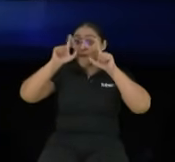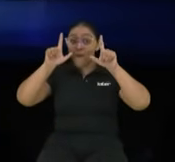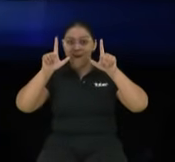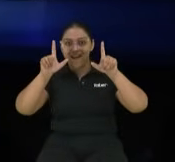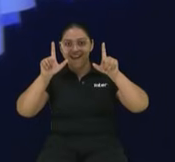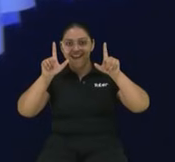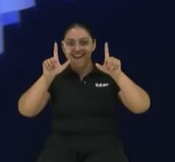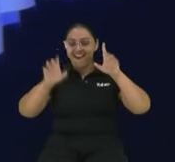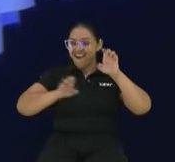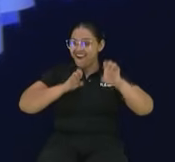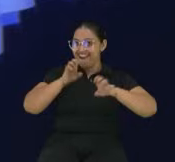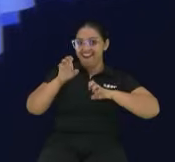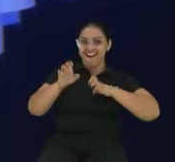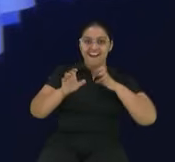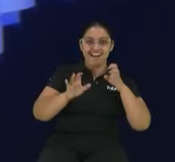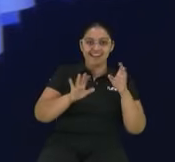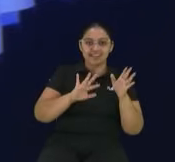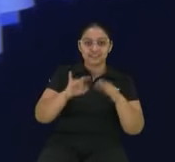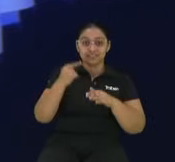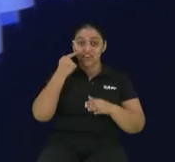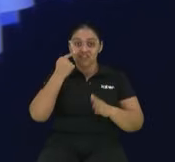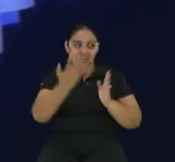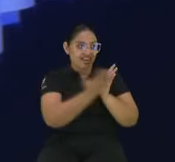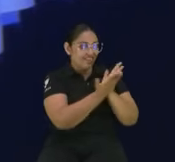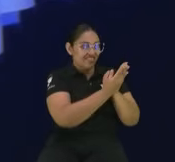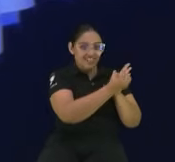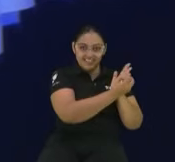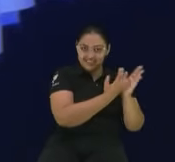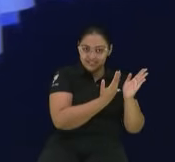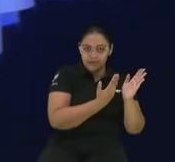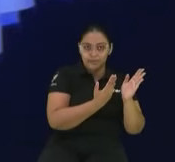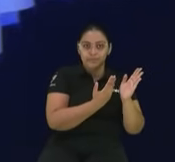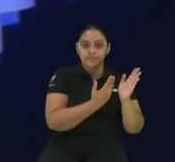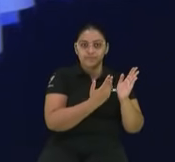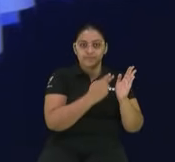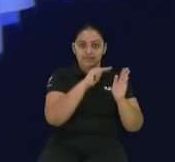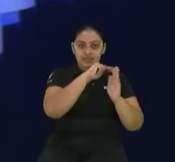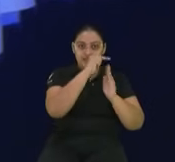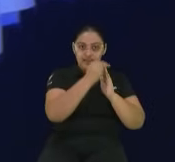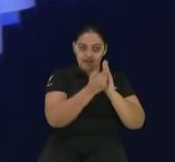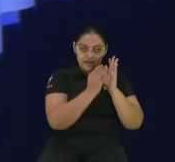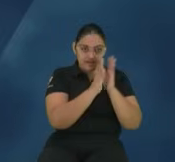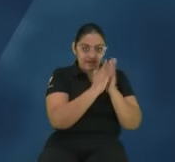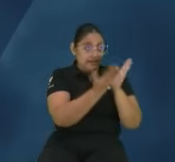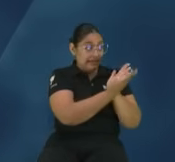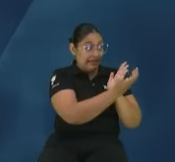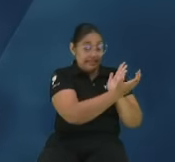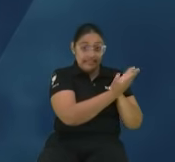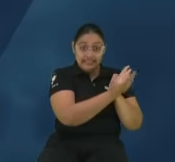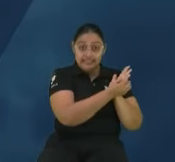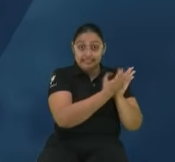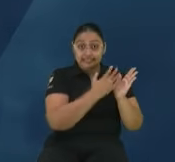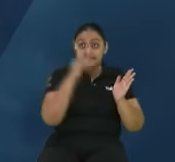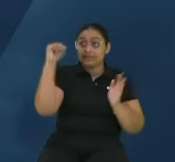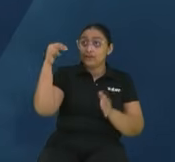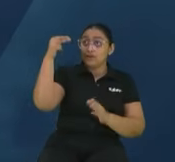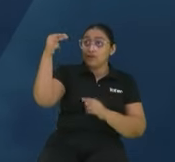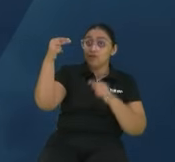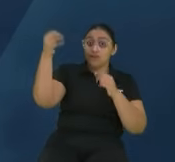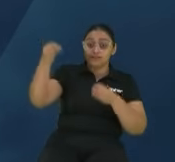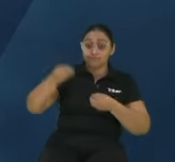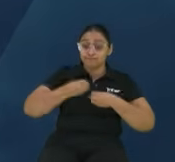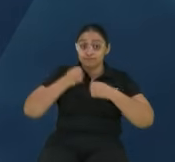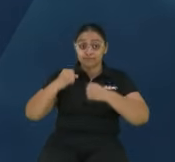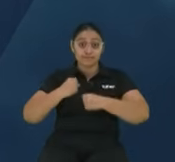Ah va vaya lea conmigo bacu y dice la palabra Jehová el señor es mi fortaleza el cual